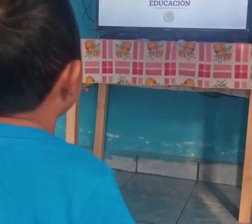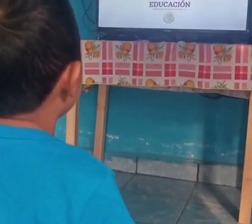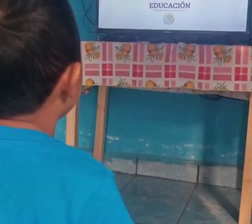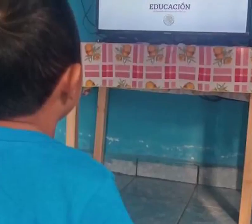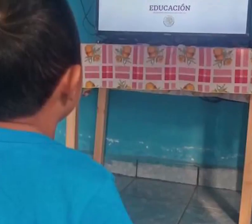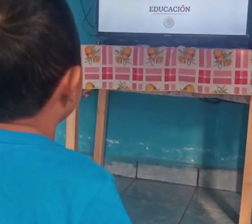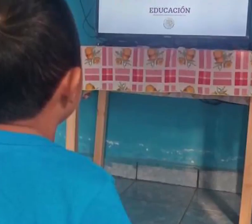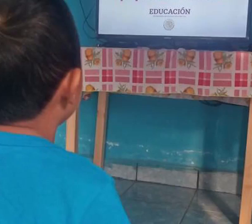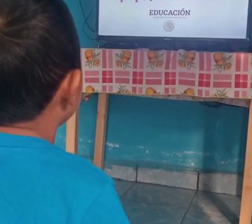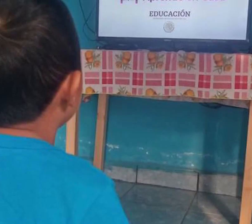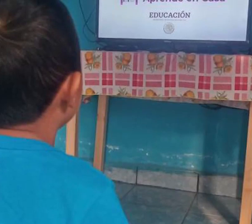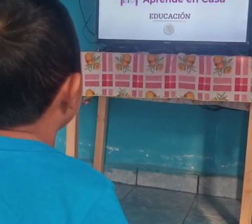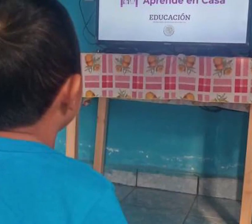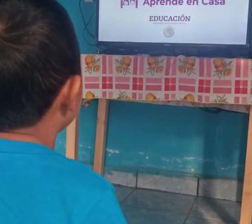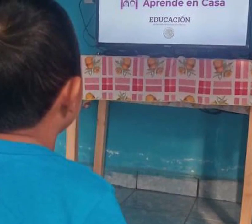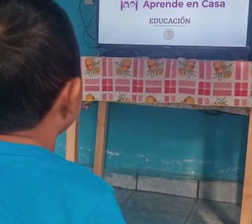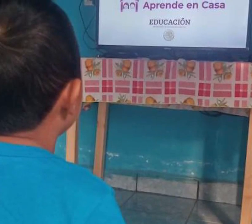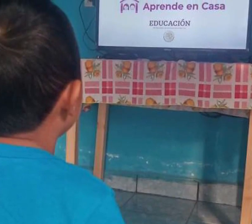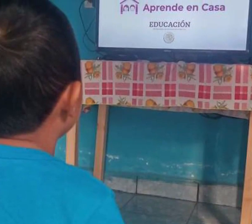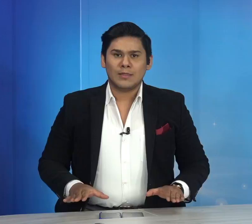Ainer González.